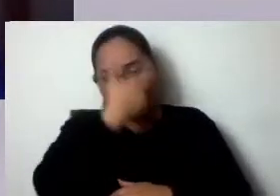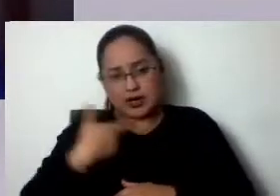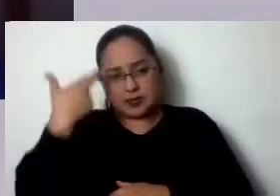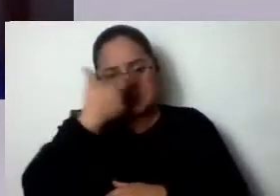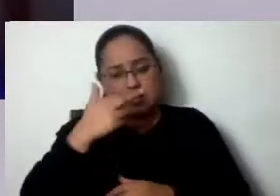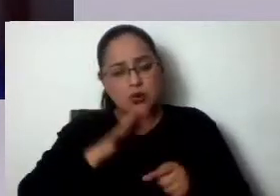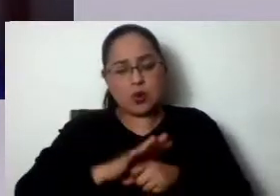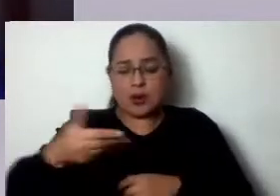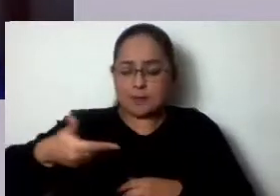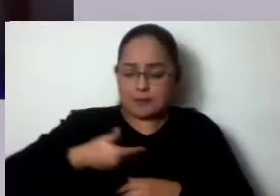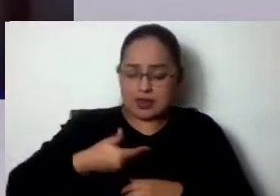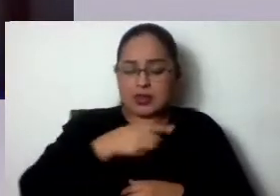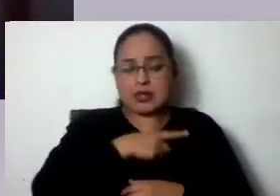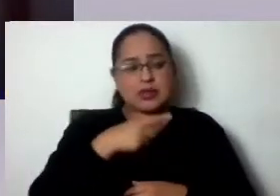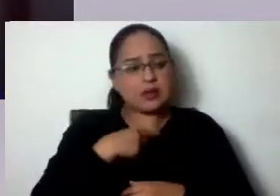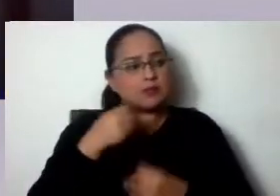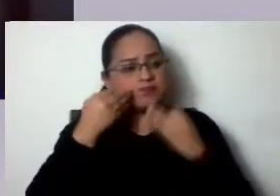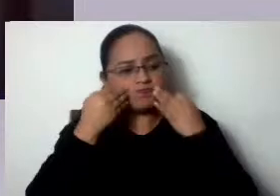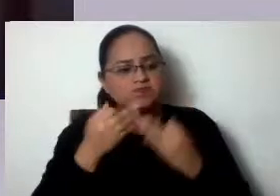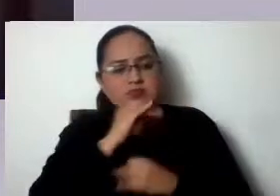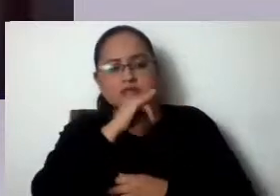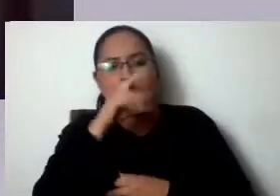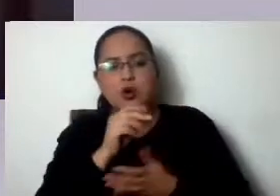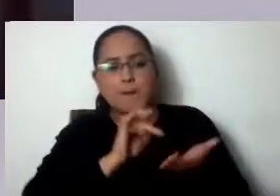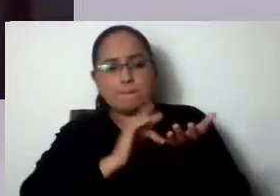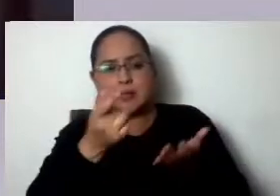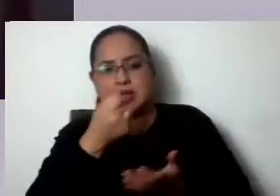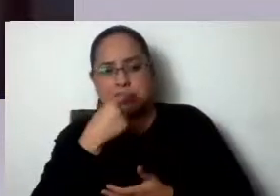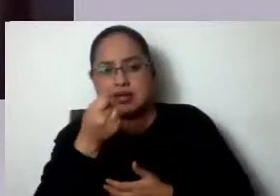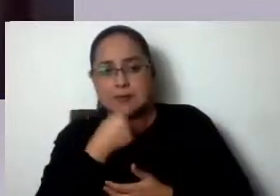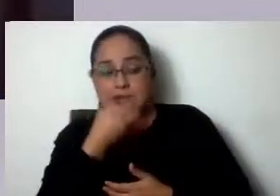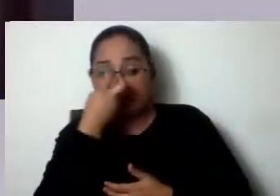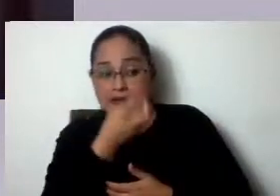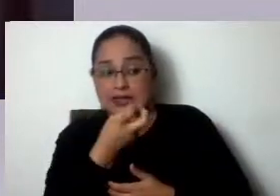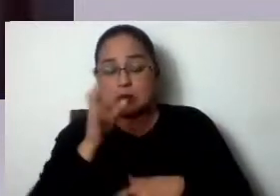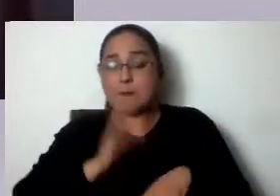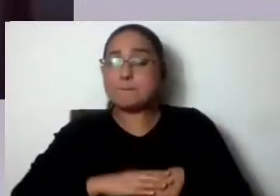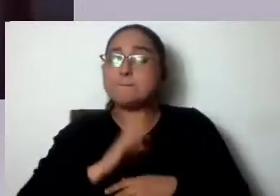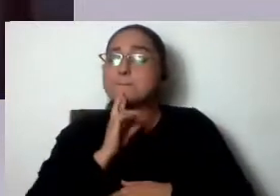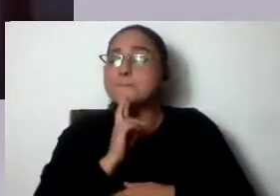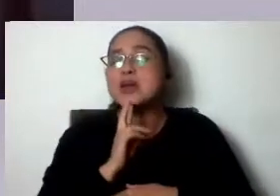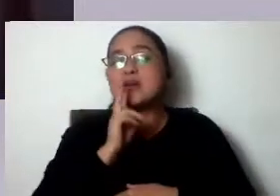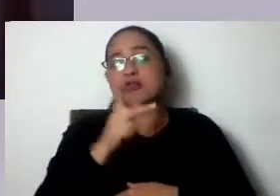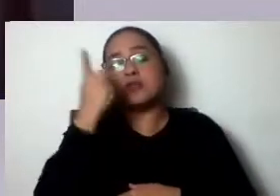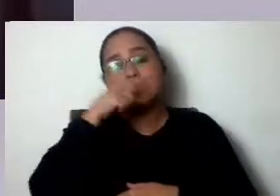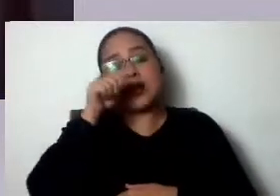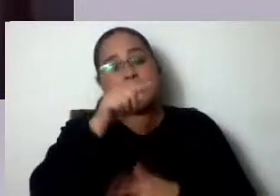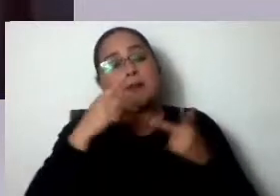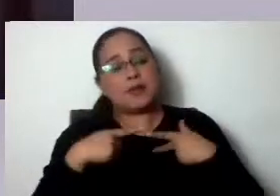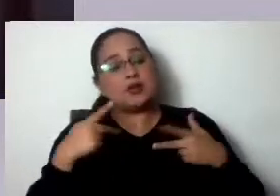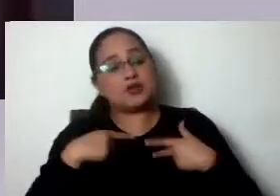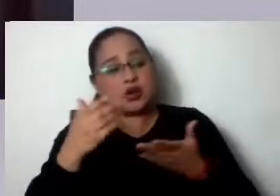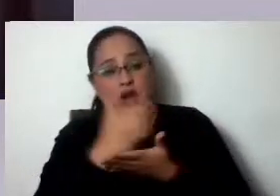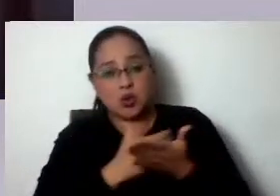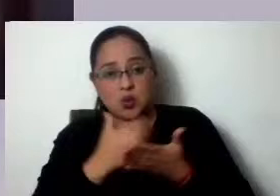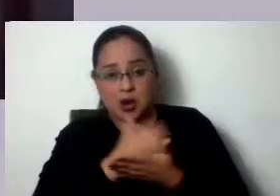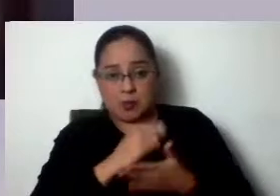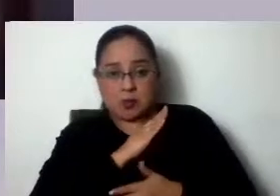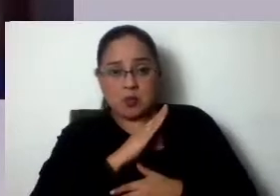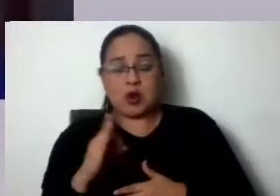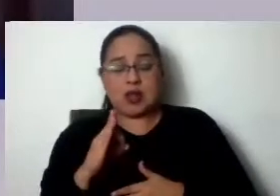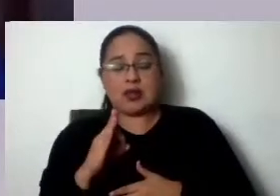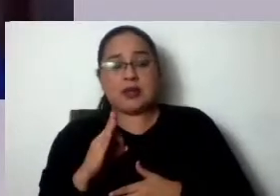y certifican si el medicamento es el de mayor eficacia terapéutica seguridad y eficiencia